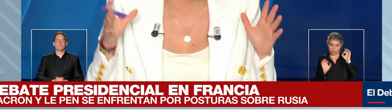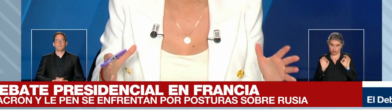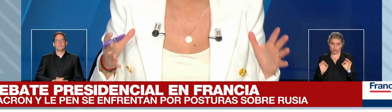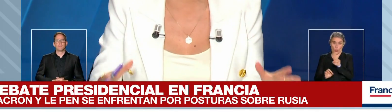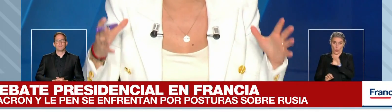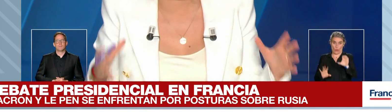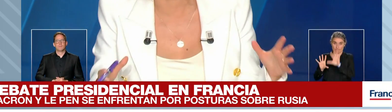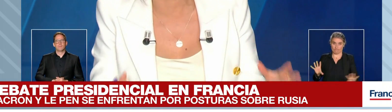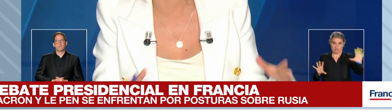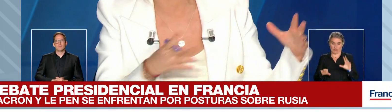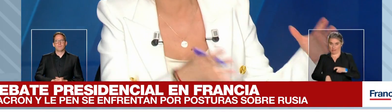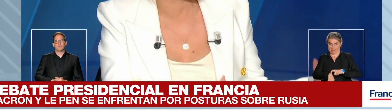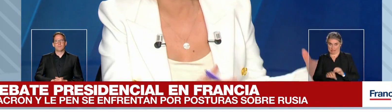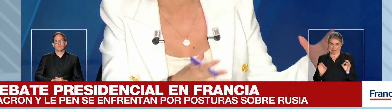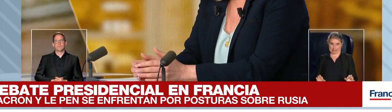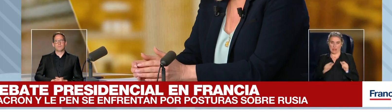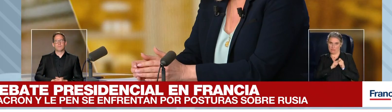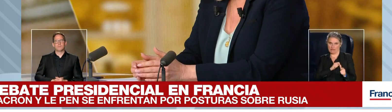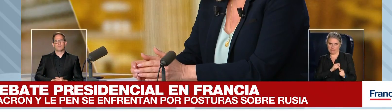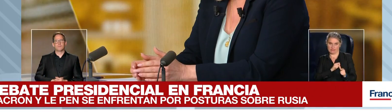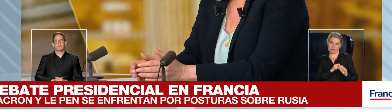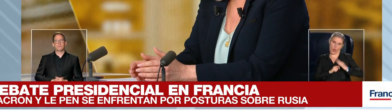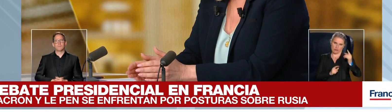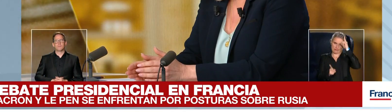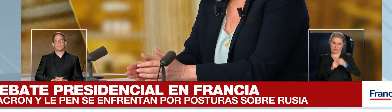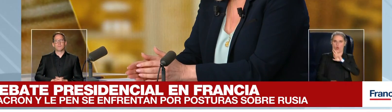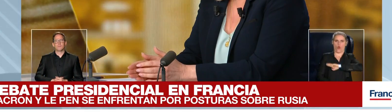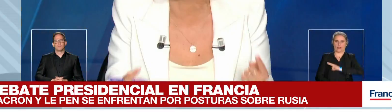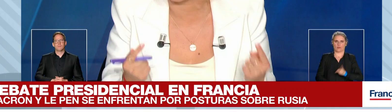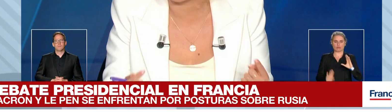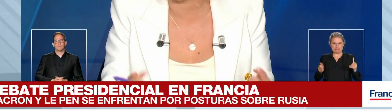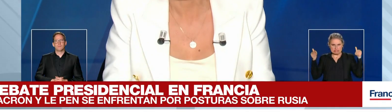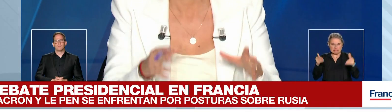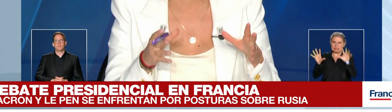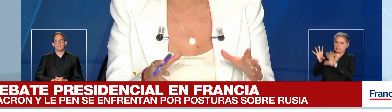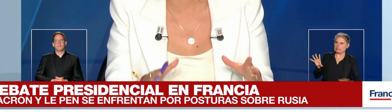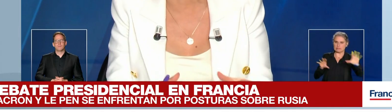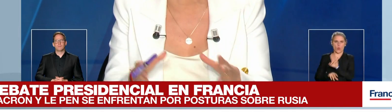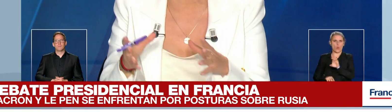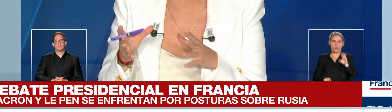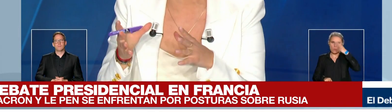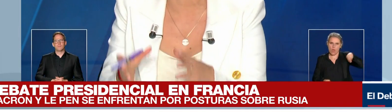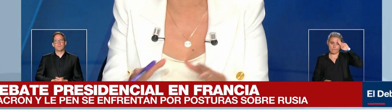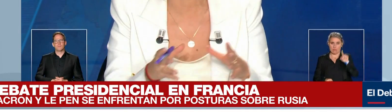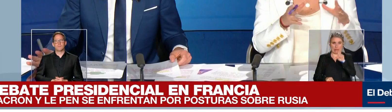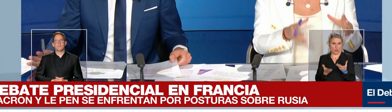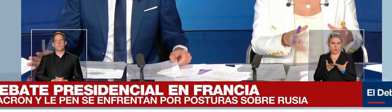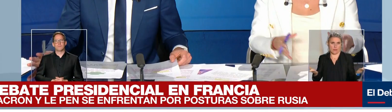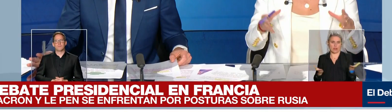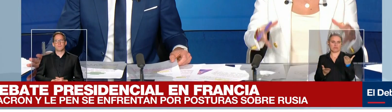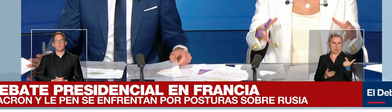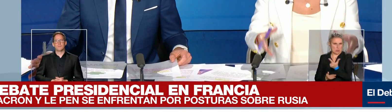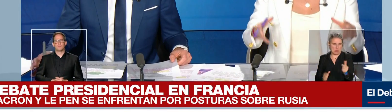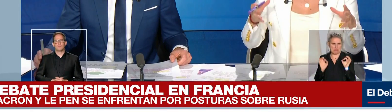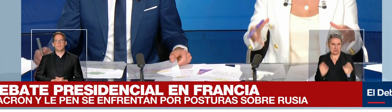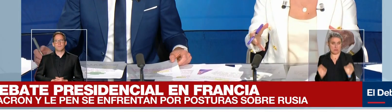Sí, es la Unión Europea, evidentemente. Nos queda este tema antes de pasar al tema de pensiones. Unión Europea, la pregunta